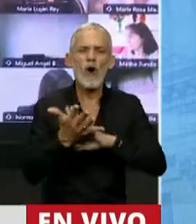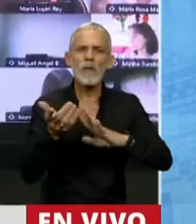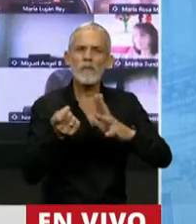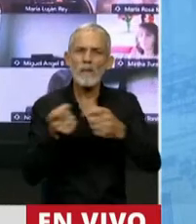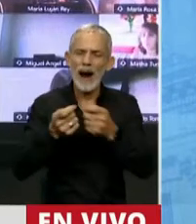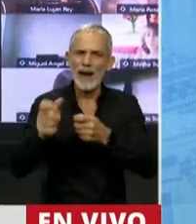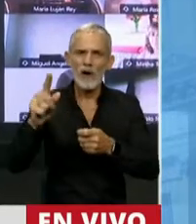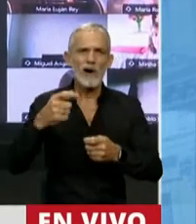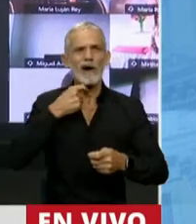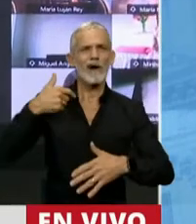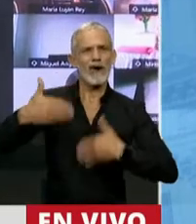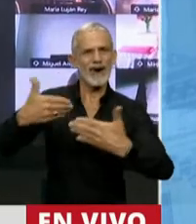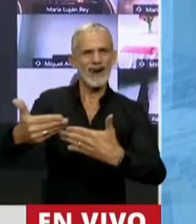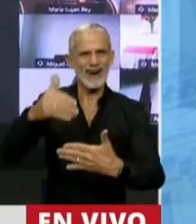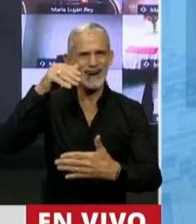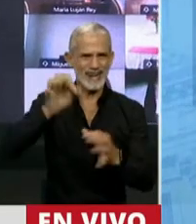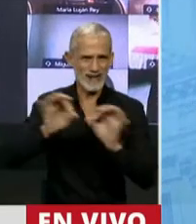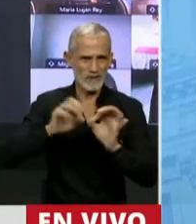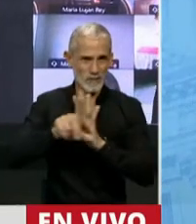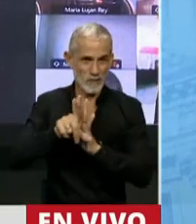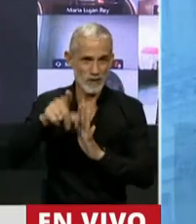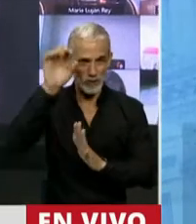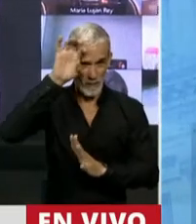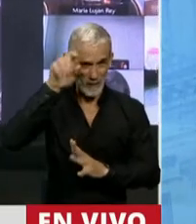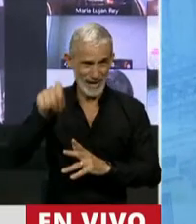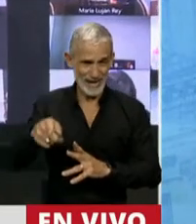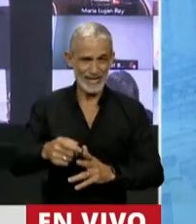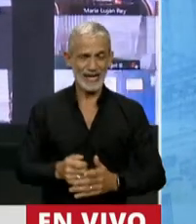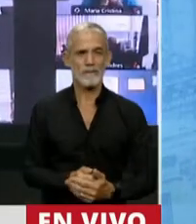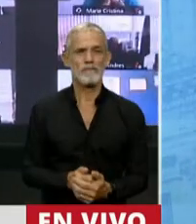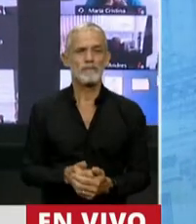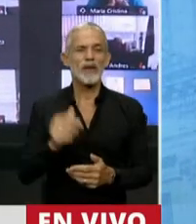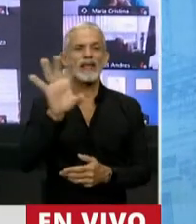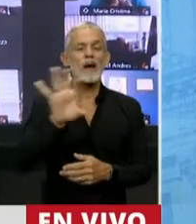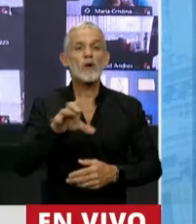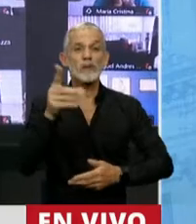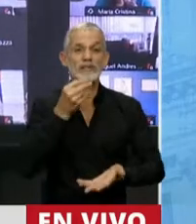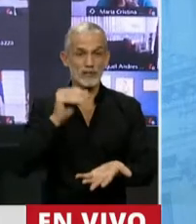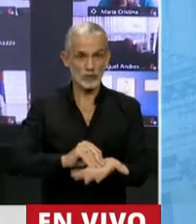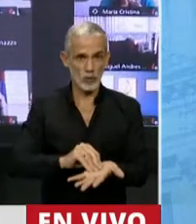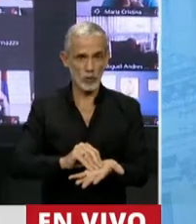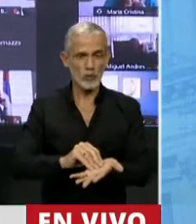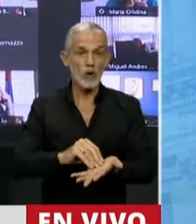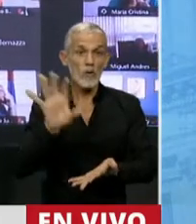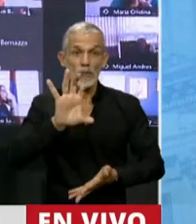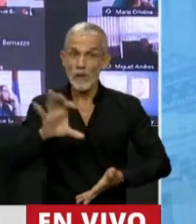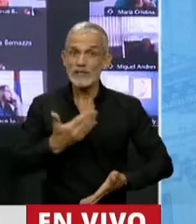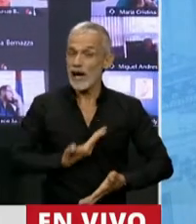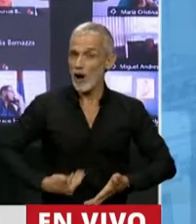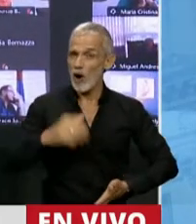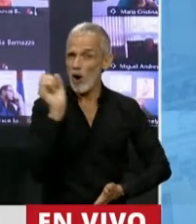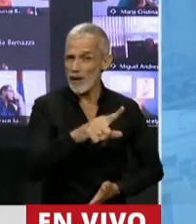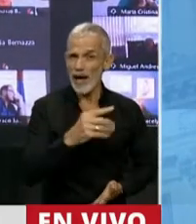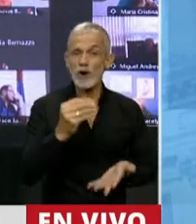quiero avanzar se en el tratamiento del proyecto provincia de chubut provincia donde el gobierno